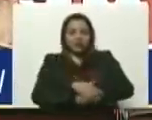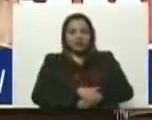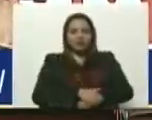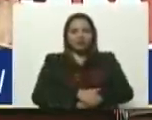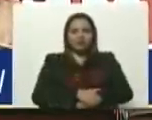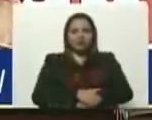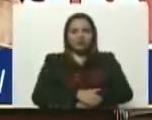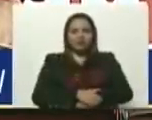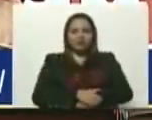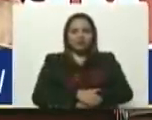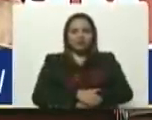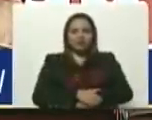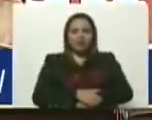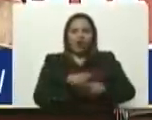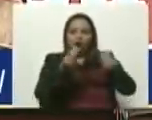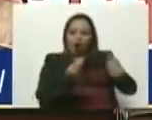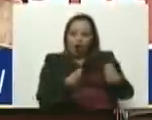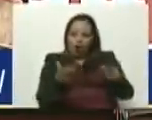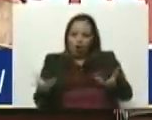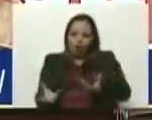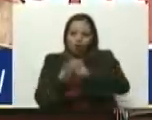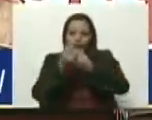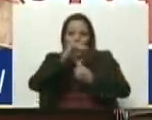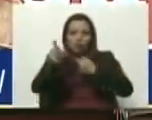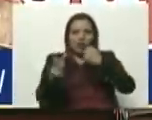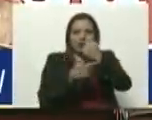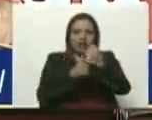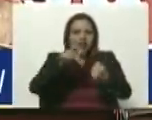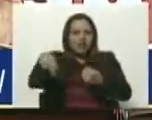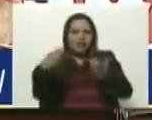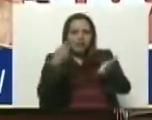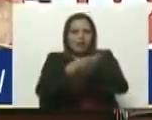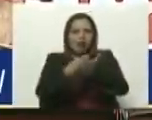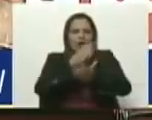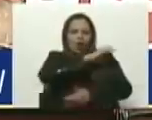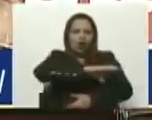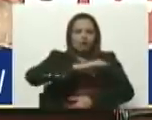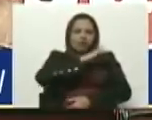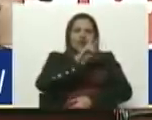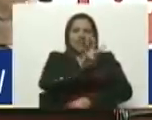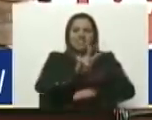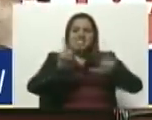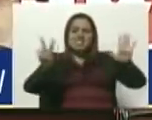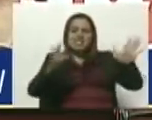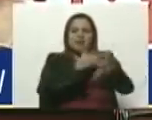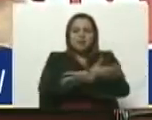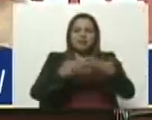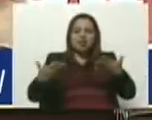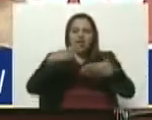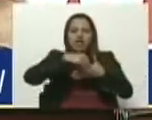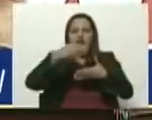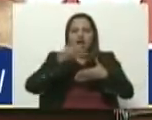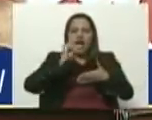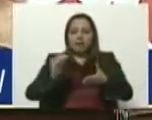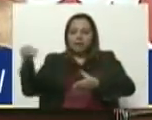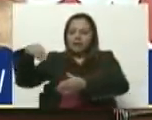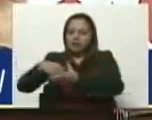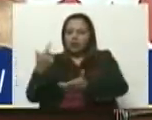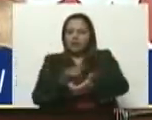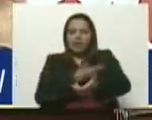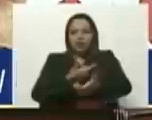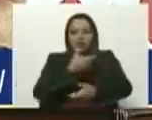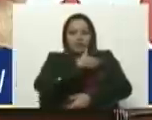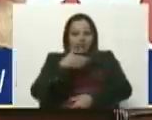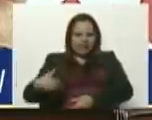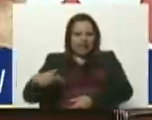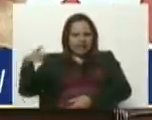con juan guaidó y entre ellos se pagará una comisión de 27 millones de dólares está metido un hermano al presidente y